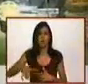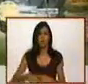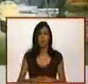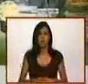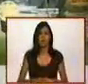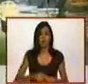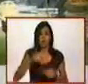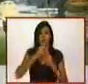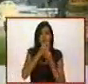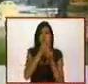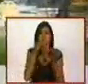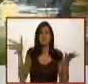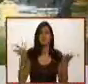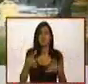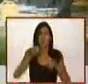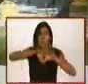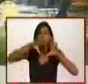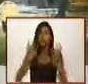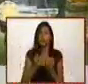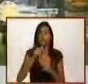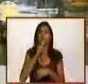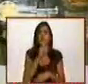Hoy circuló por el mundo una noticia